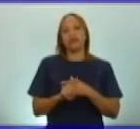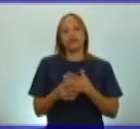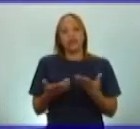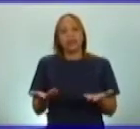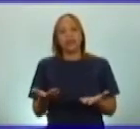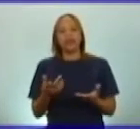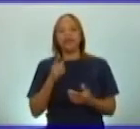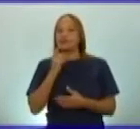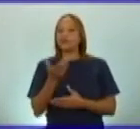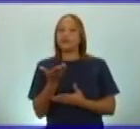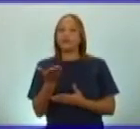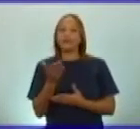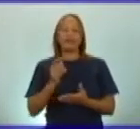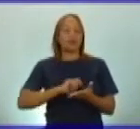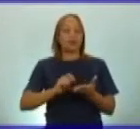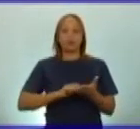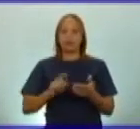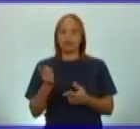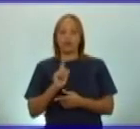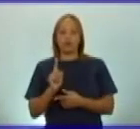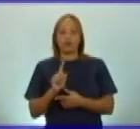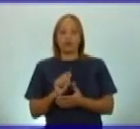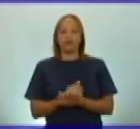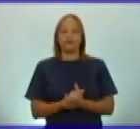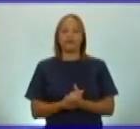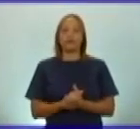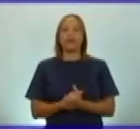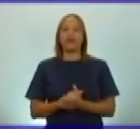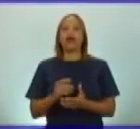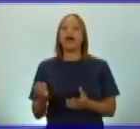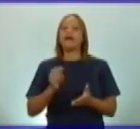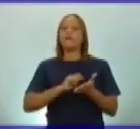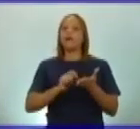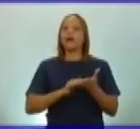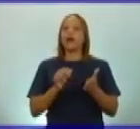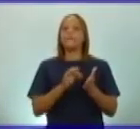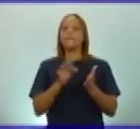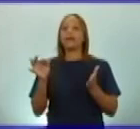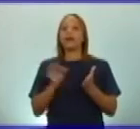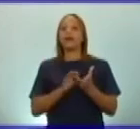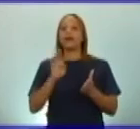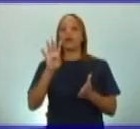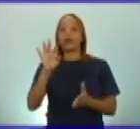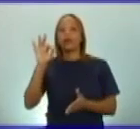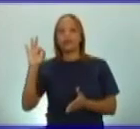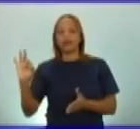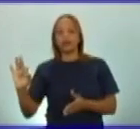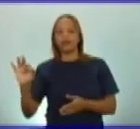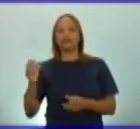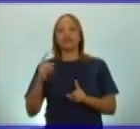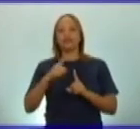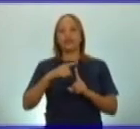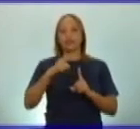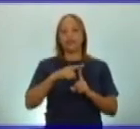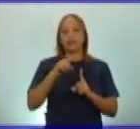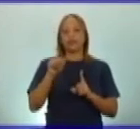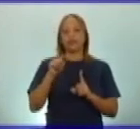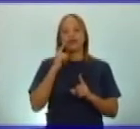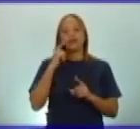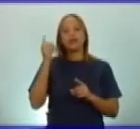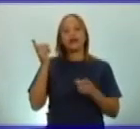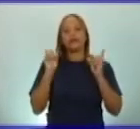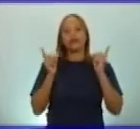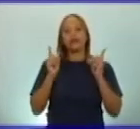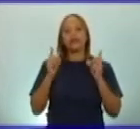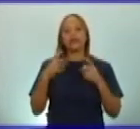le pido que no lo anoten. Anoten la página 48 del libro de texto, porque ustedes van a ver allí cuál fue la política que adoptó el gobierno